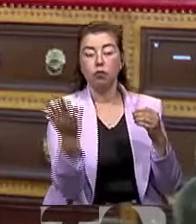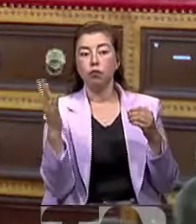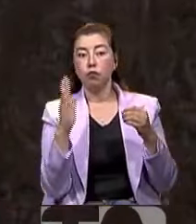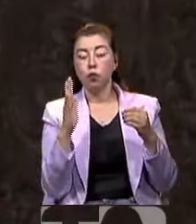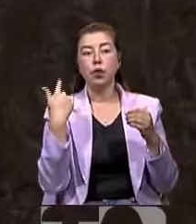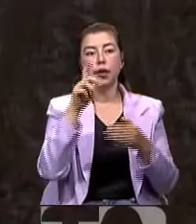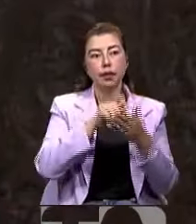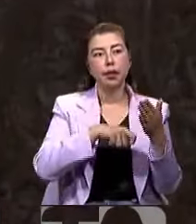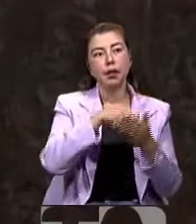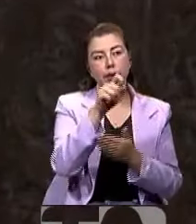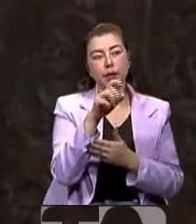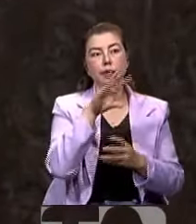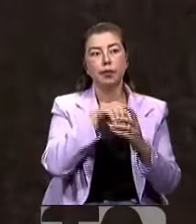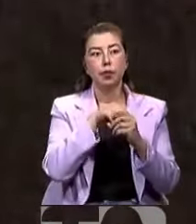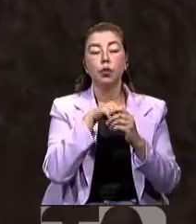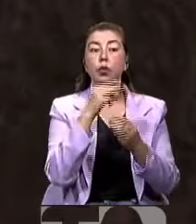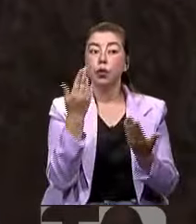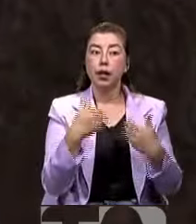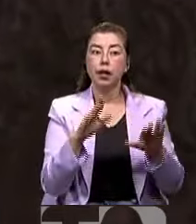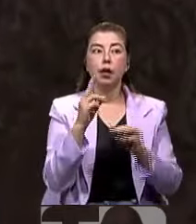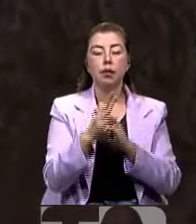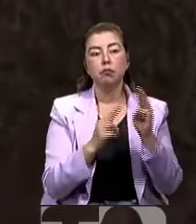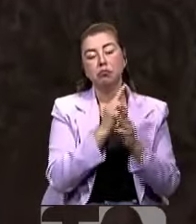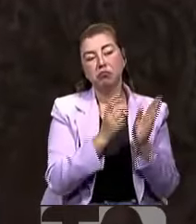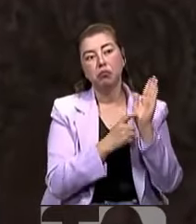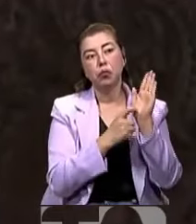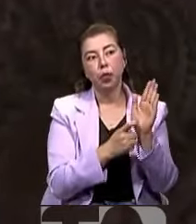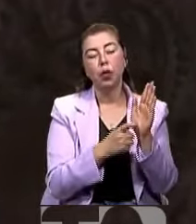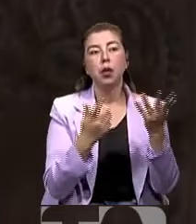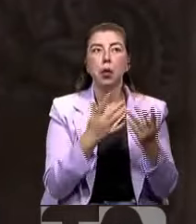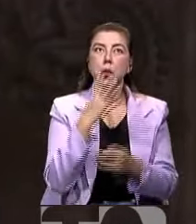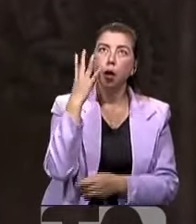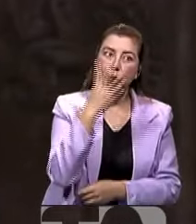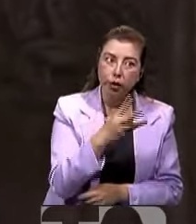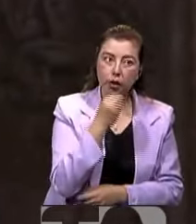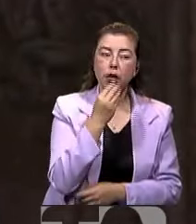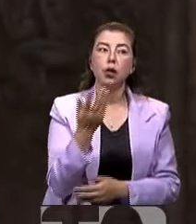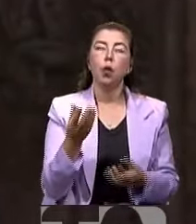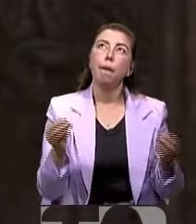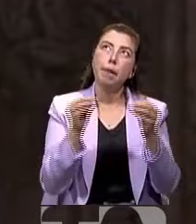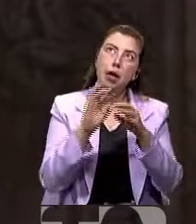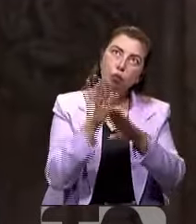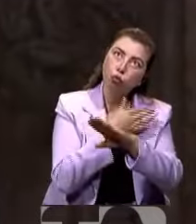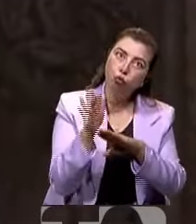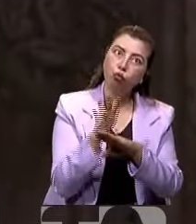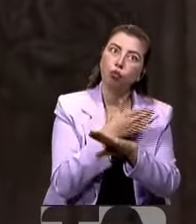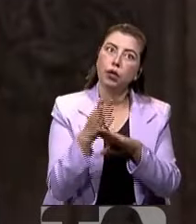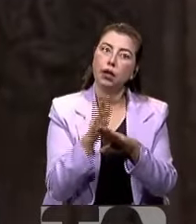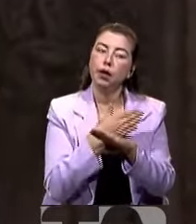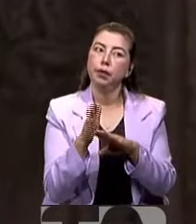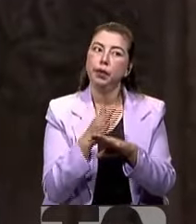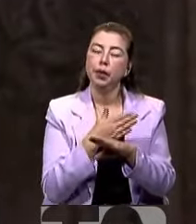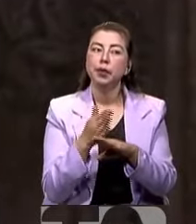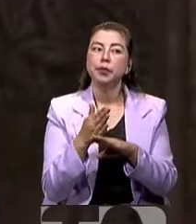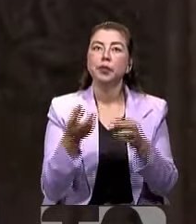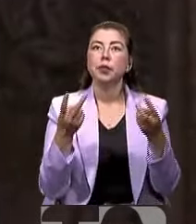de la Humanidad. Y es algo bonito, se hace un énfasis más en la música, en lo que es el cantado